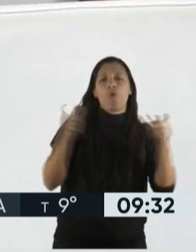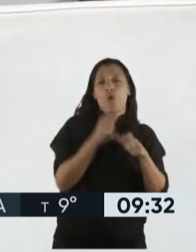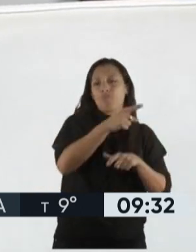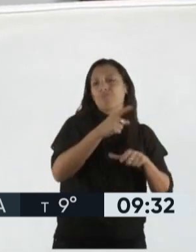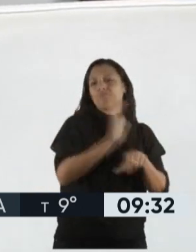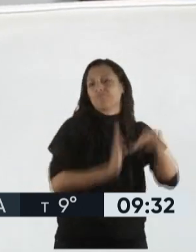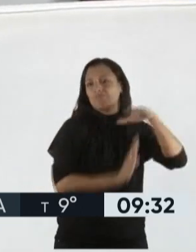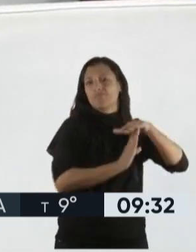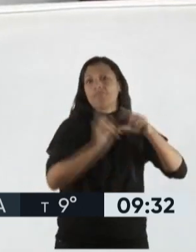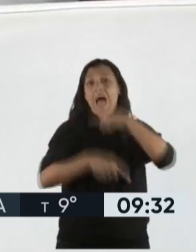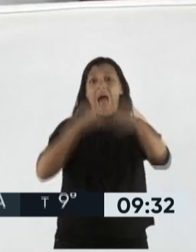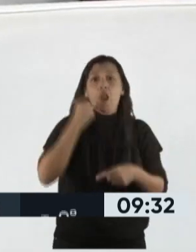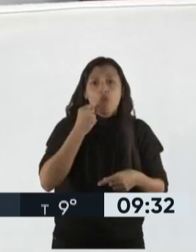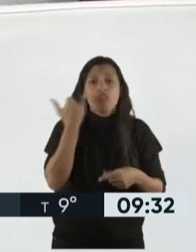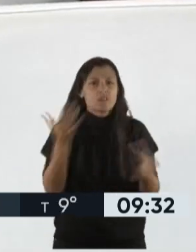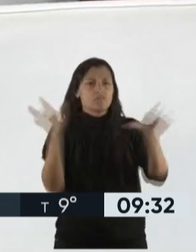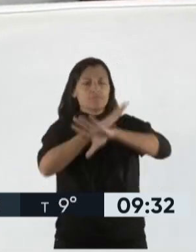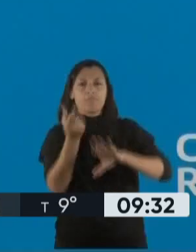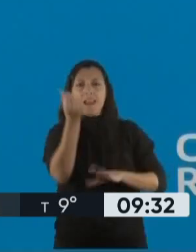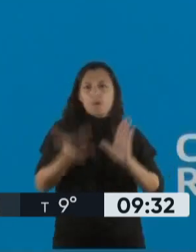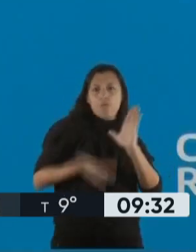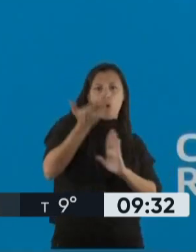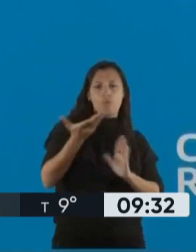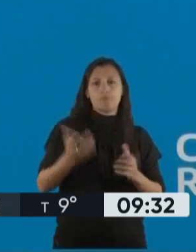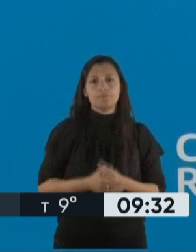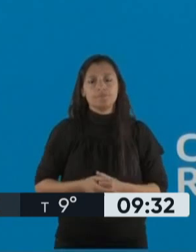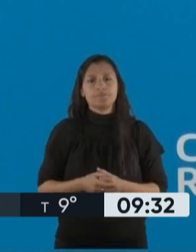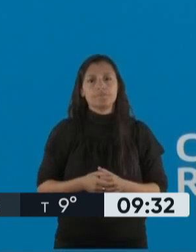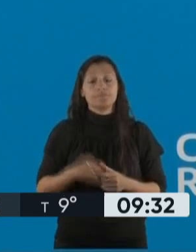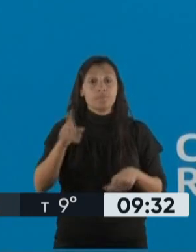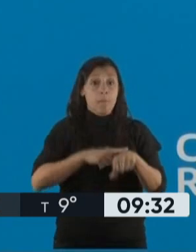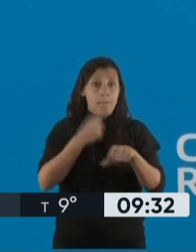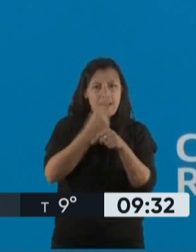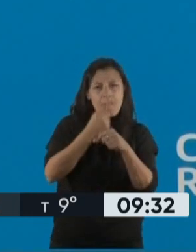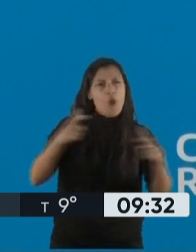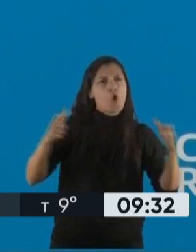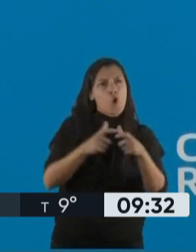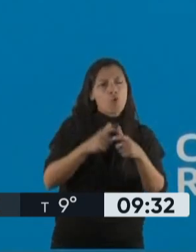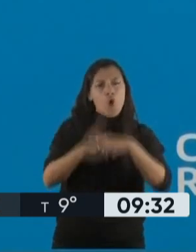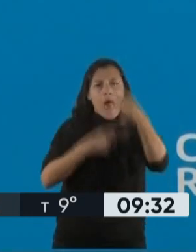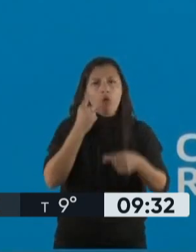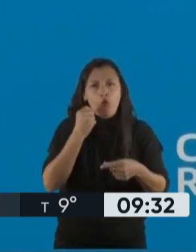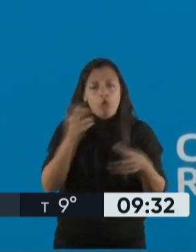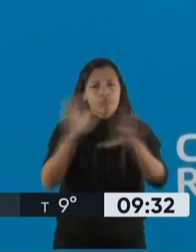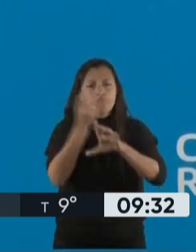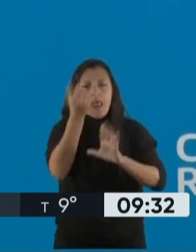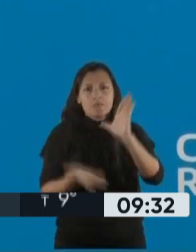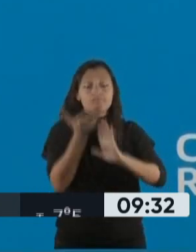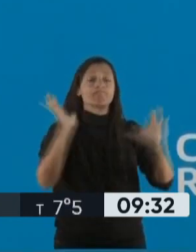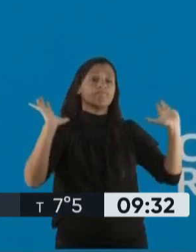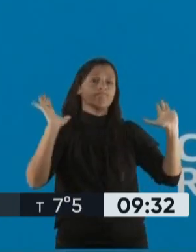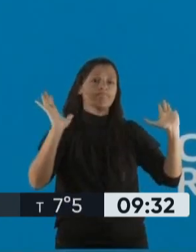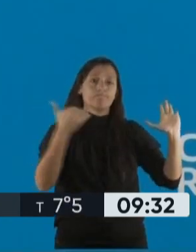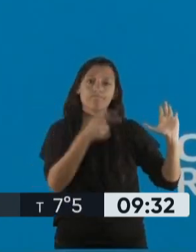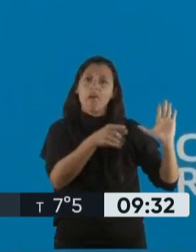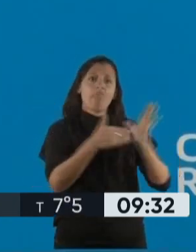siguiente este aumento de precios. Gracias. Decir que hubo una reunión y al día siguiente aumento de precios es un poco caricaturizar una